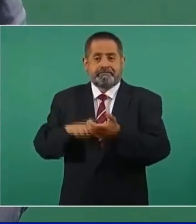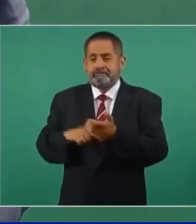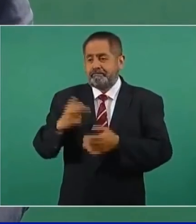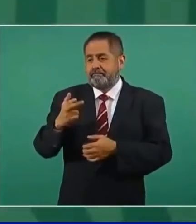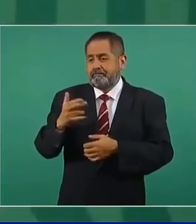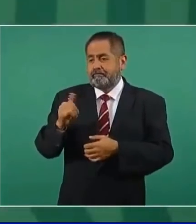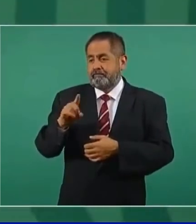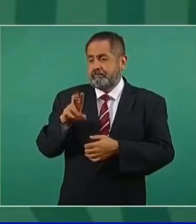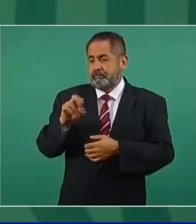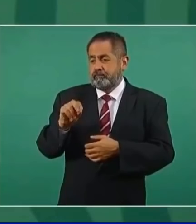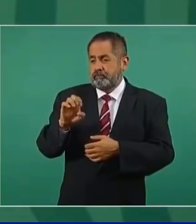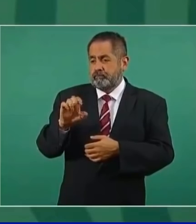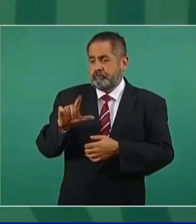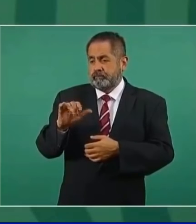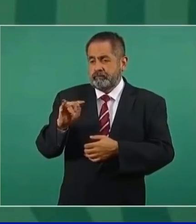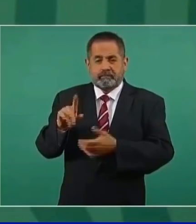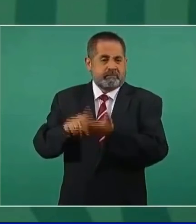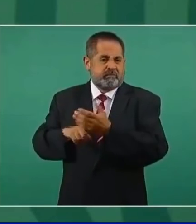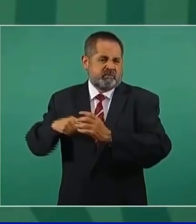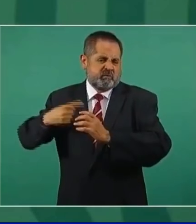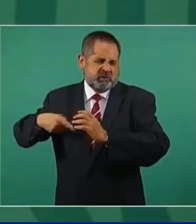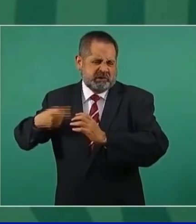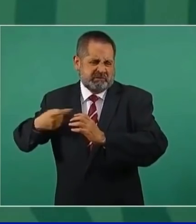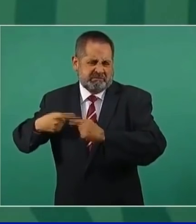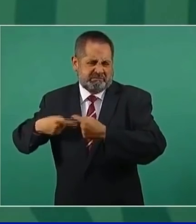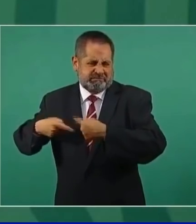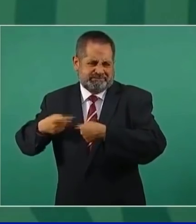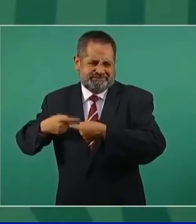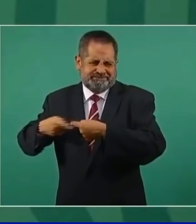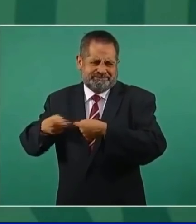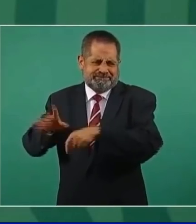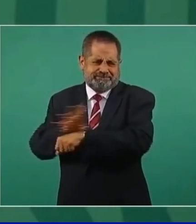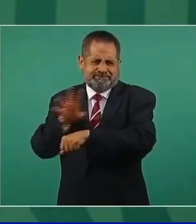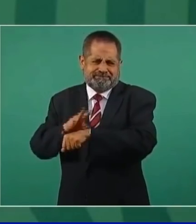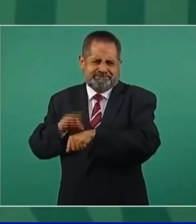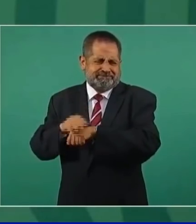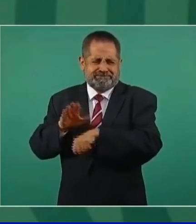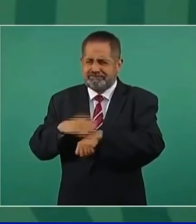turbinaron a toda su capacidad y